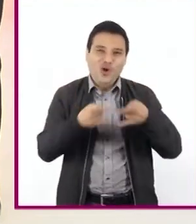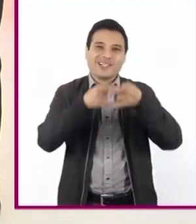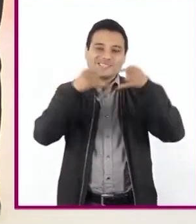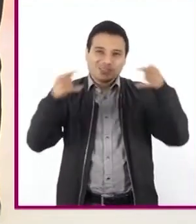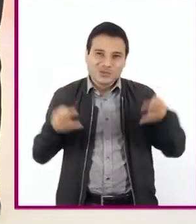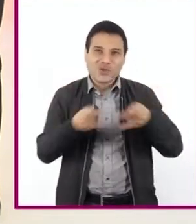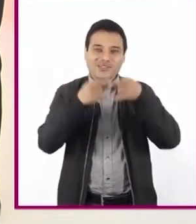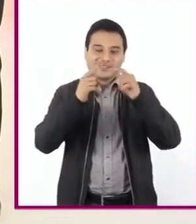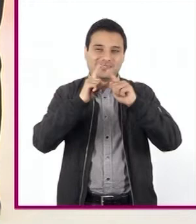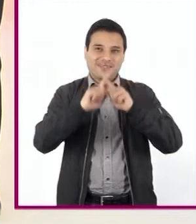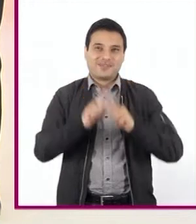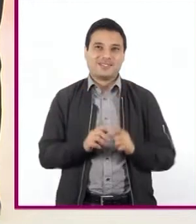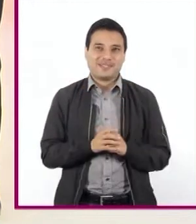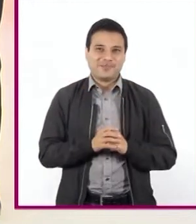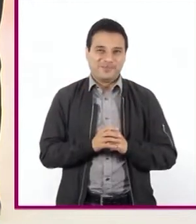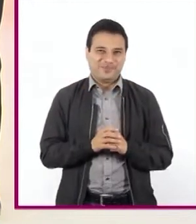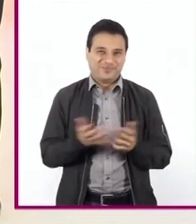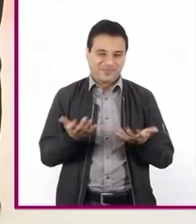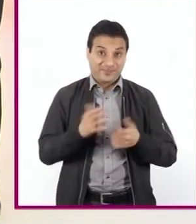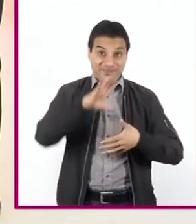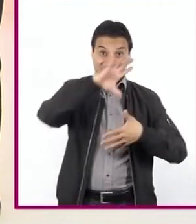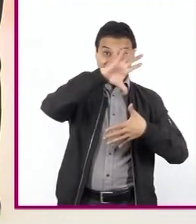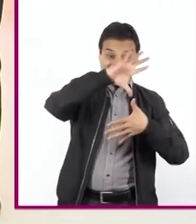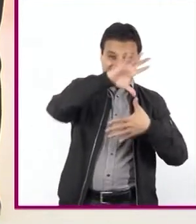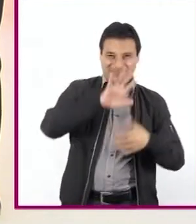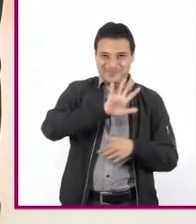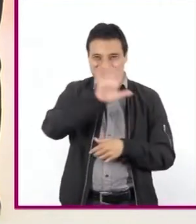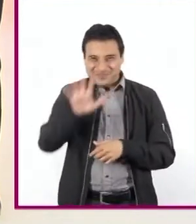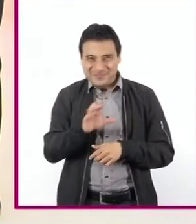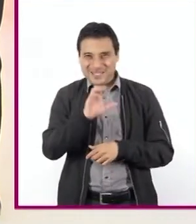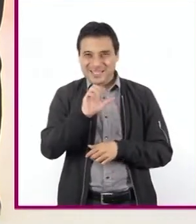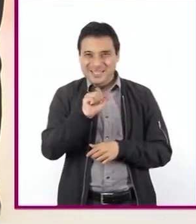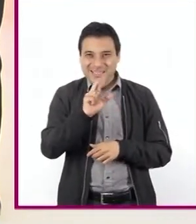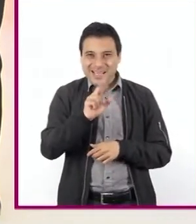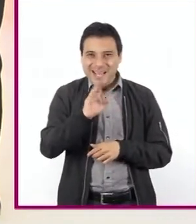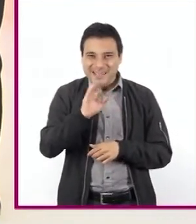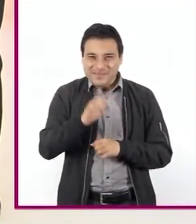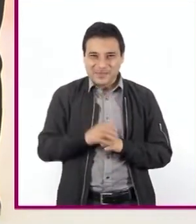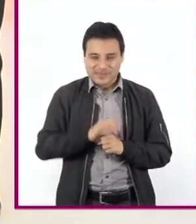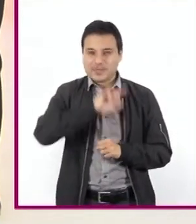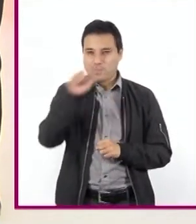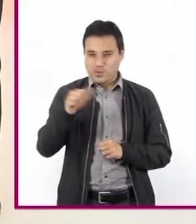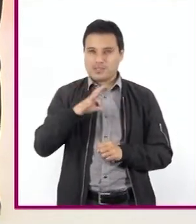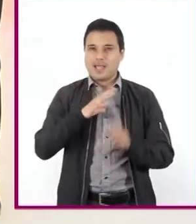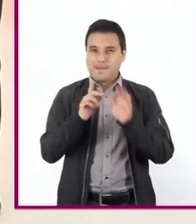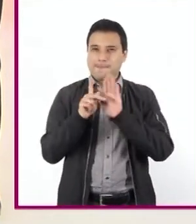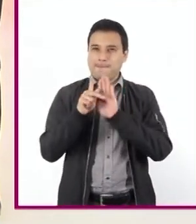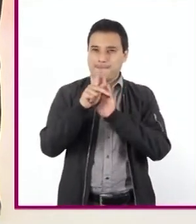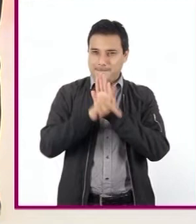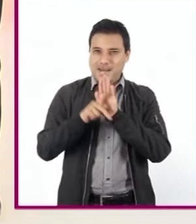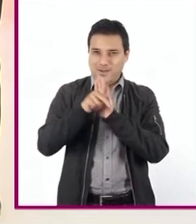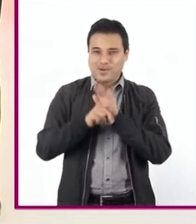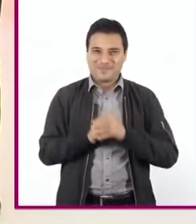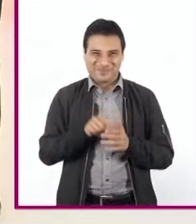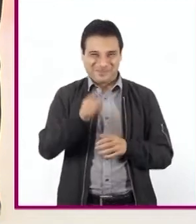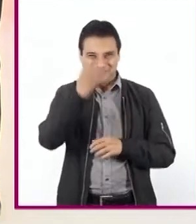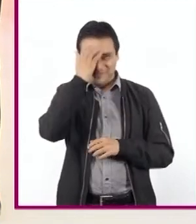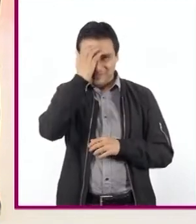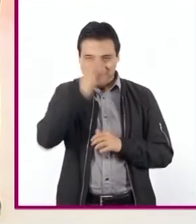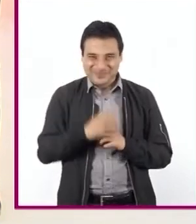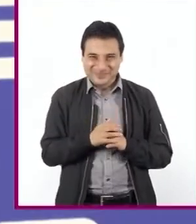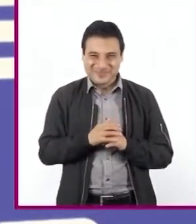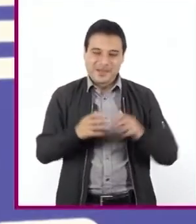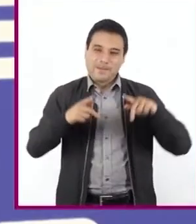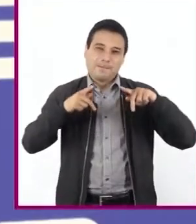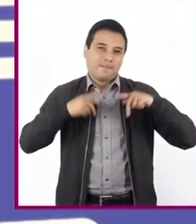incluso motivó la realización de diversas películas, dando forma a la mítica figura del pirata que tú